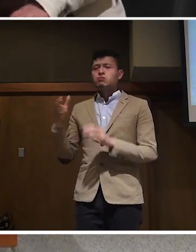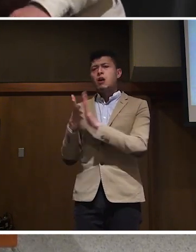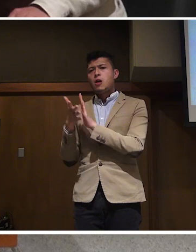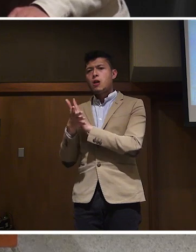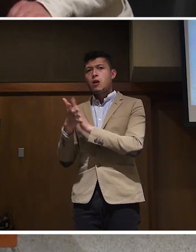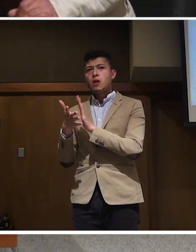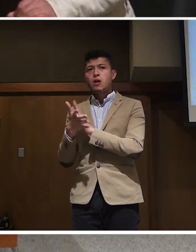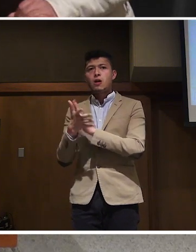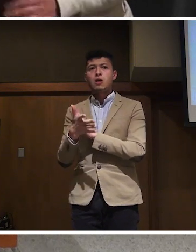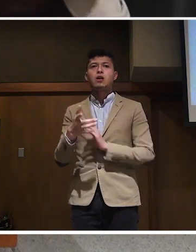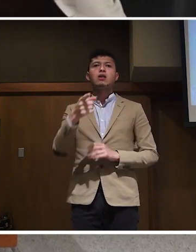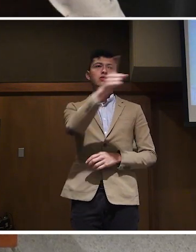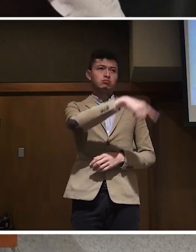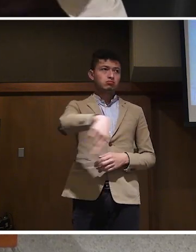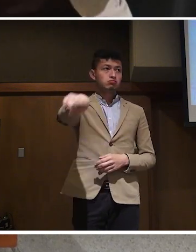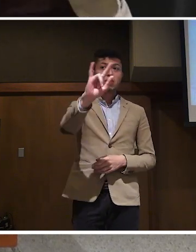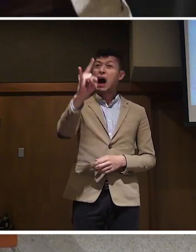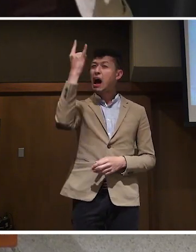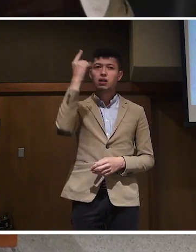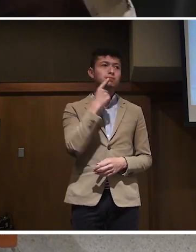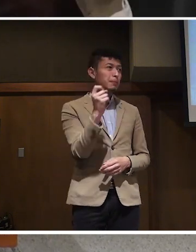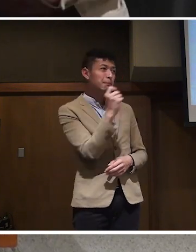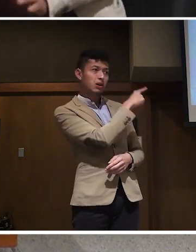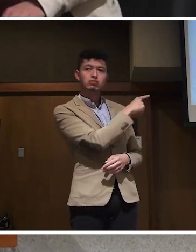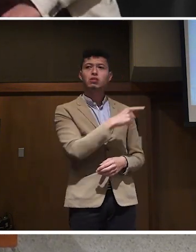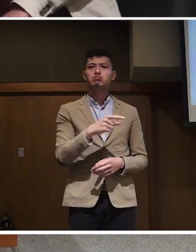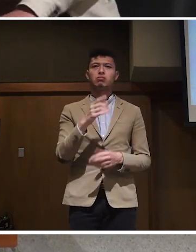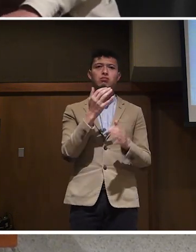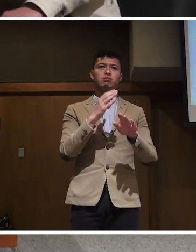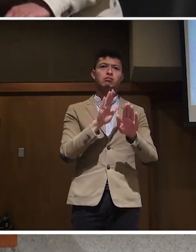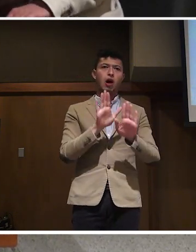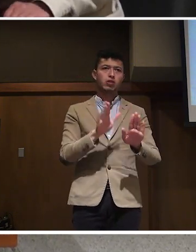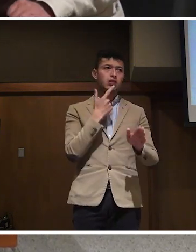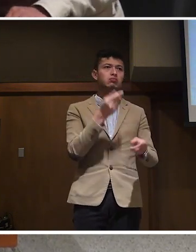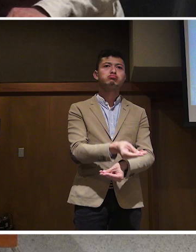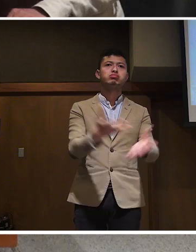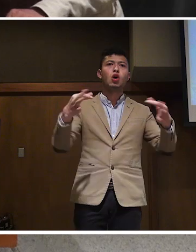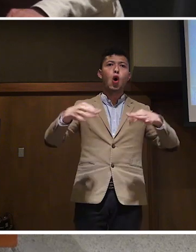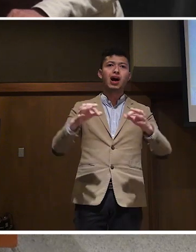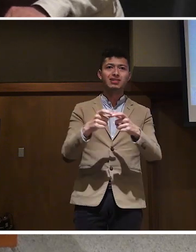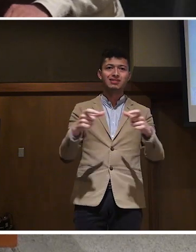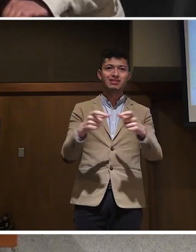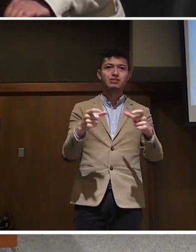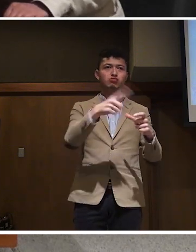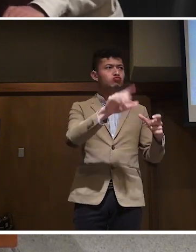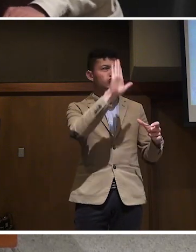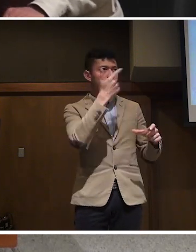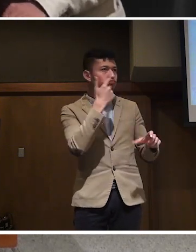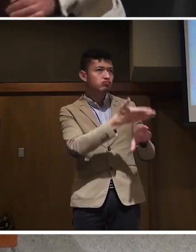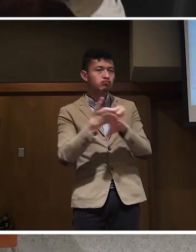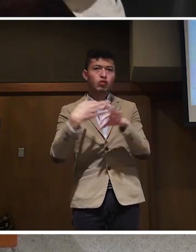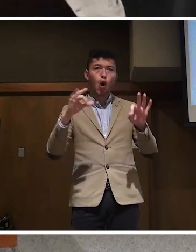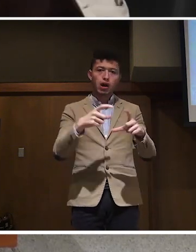de ustedes por escrito, entonces les van a pasar papelitos a las personas que quieran hacer preguntas